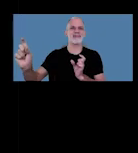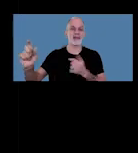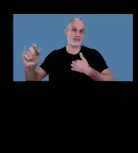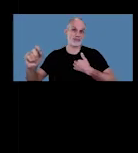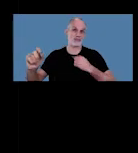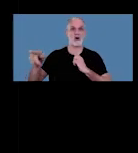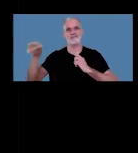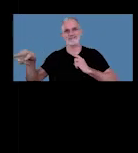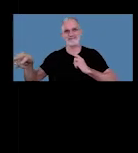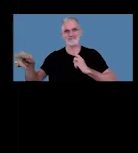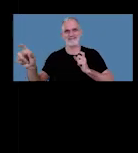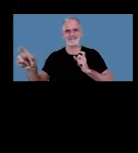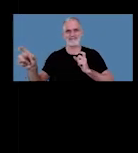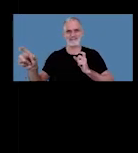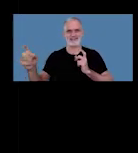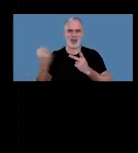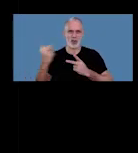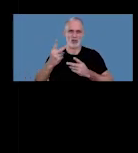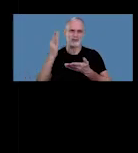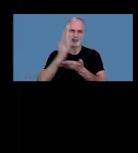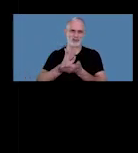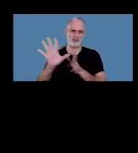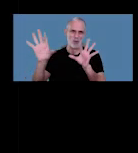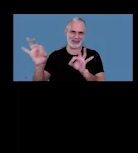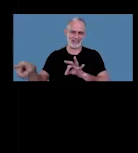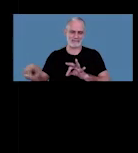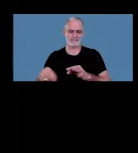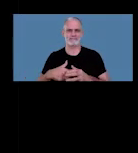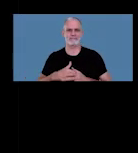cedente como el cesionario.